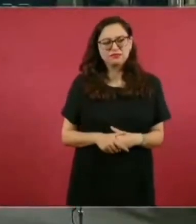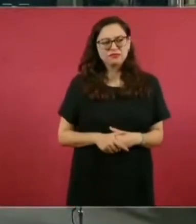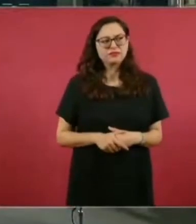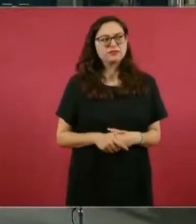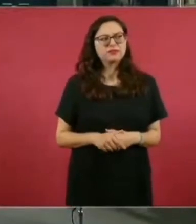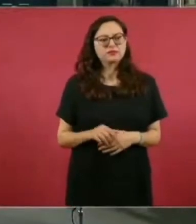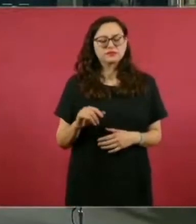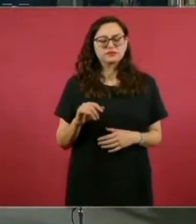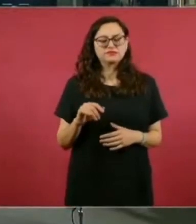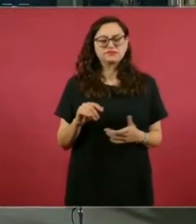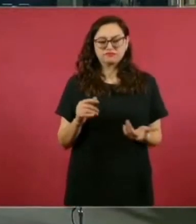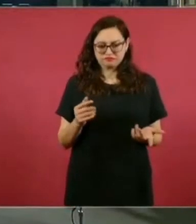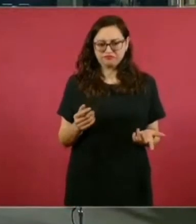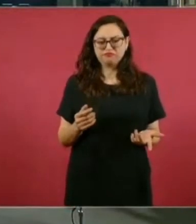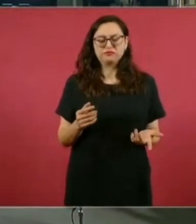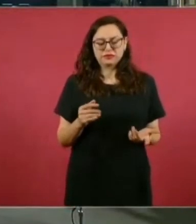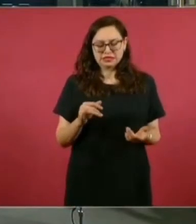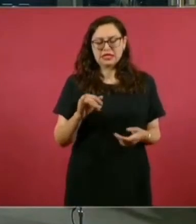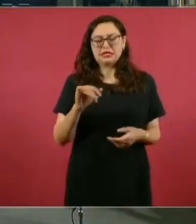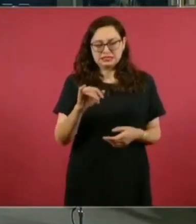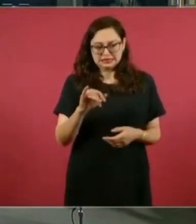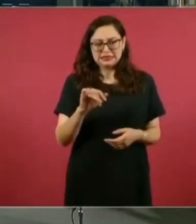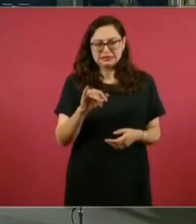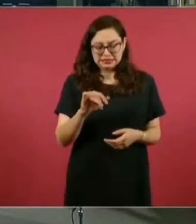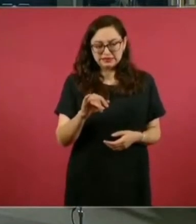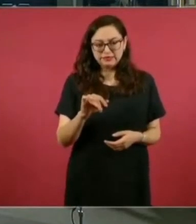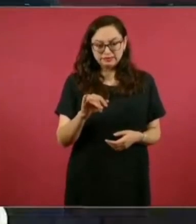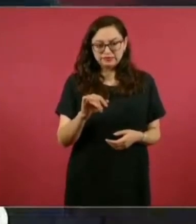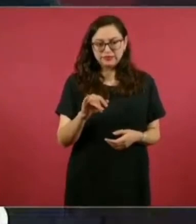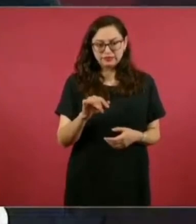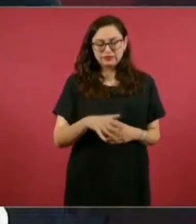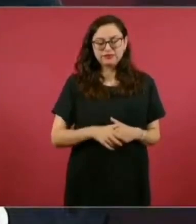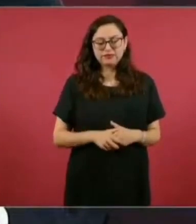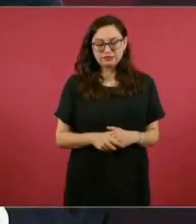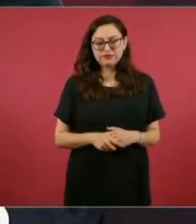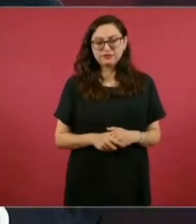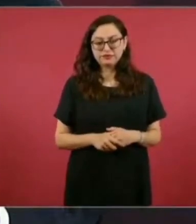Sí, en todos los casos.